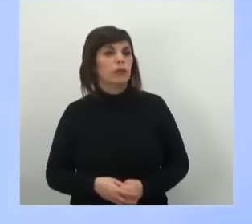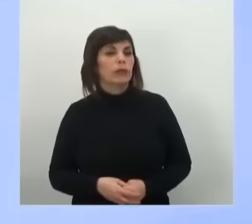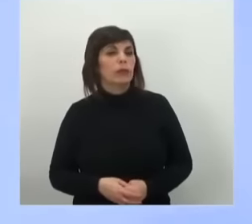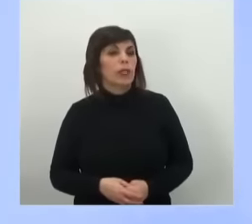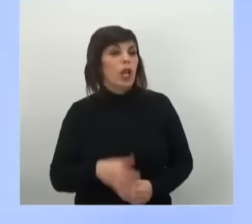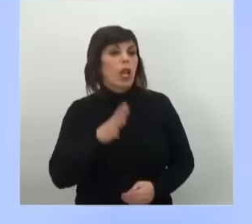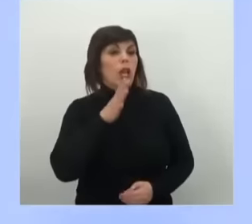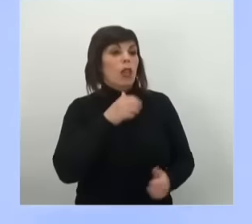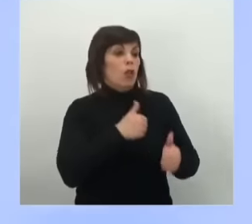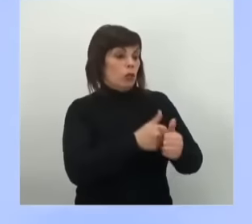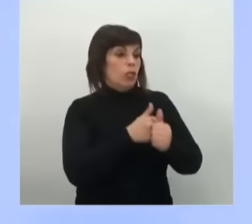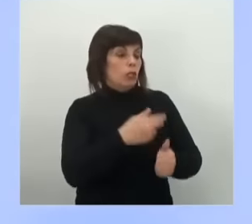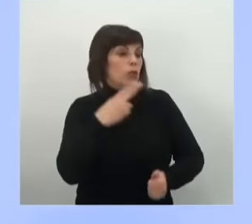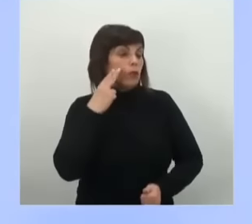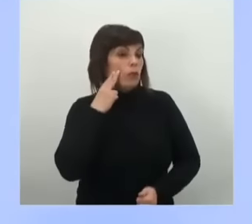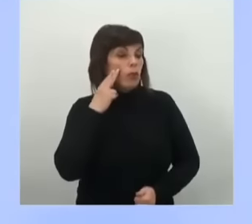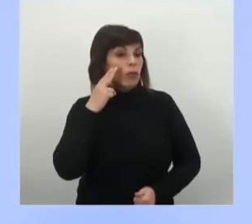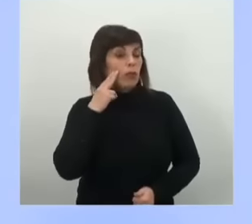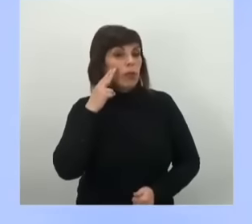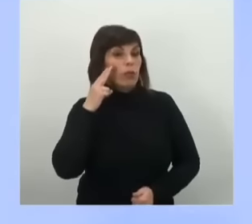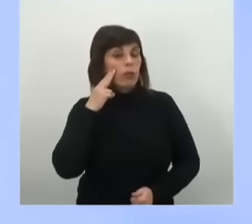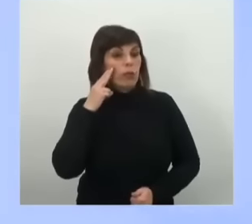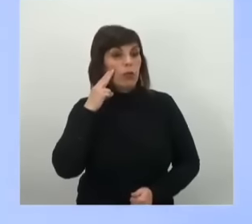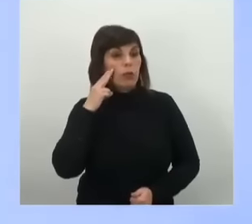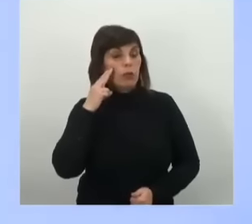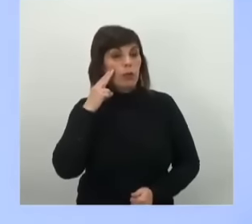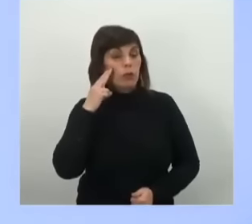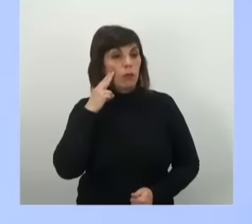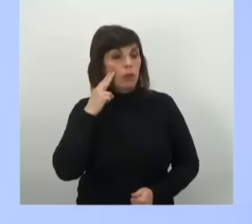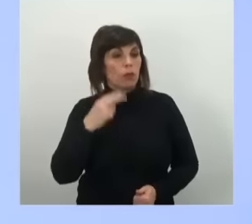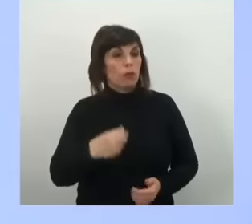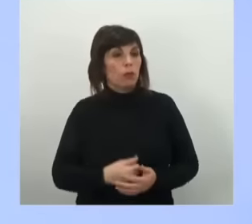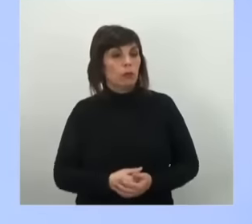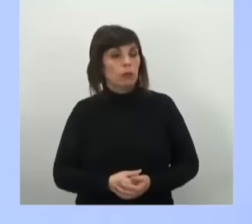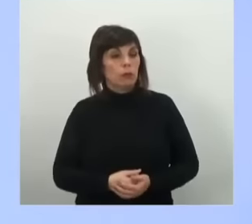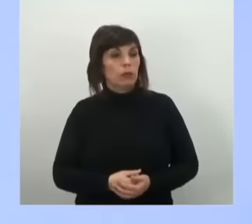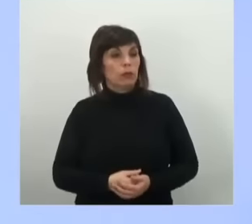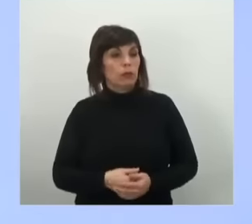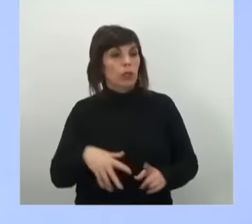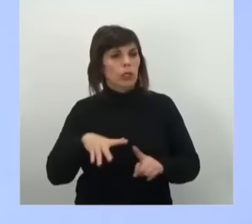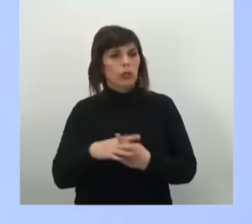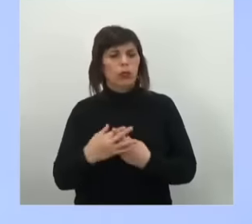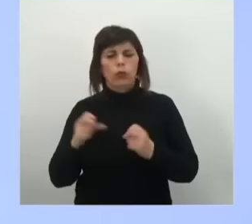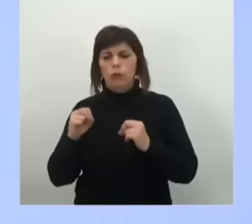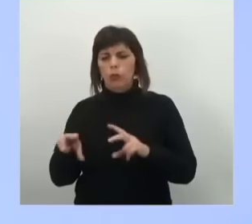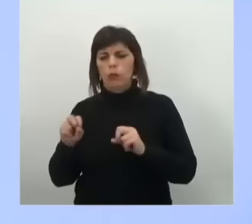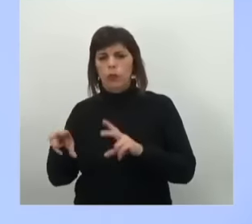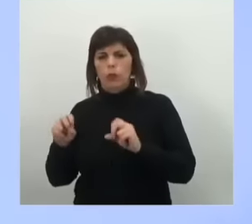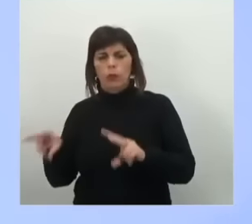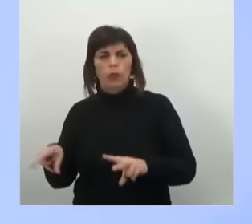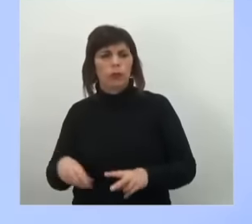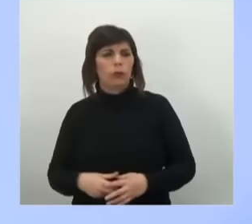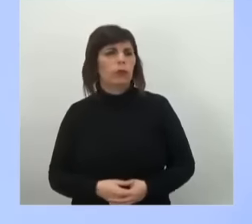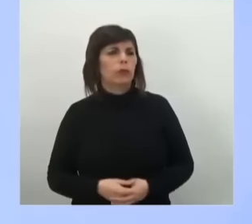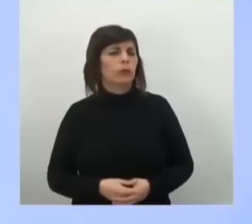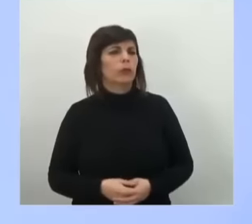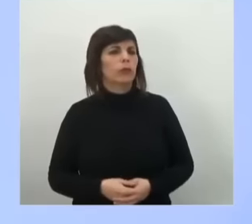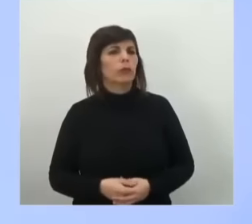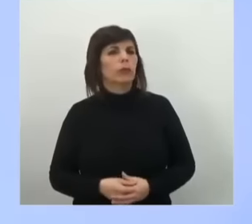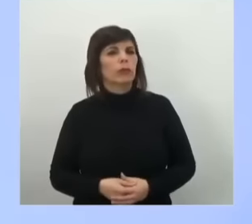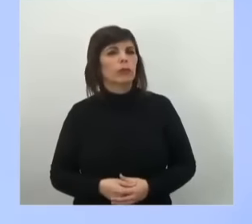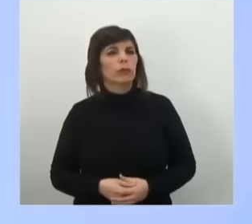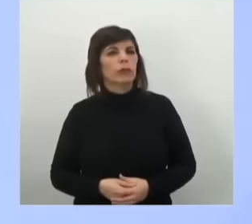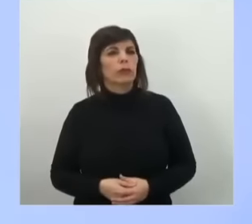miedo que tenían podían haber llegado hasta provocar que la situación esté peor mire lo que nos dice aquí